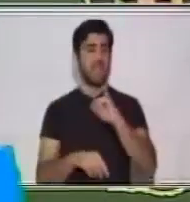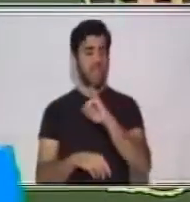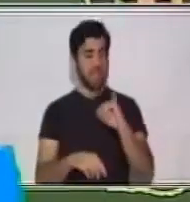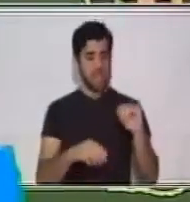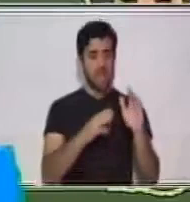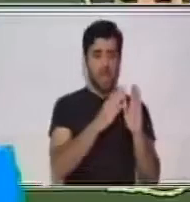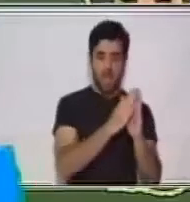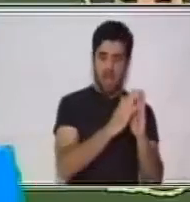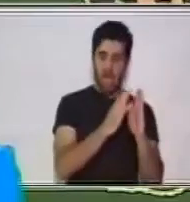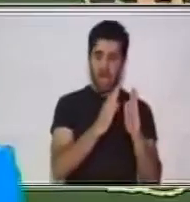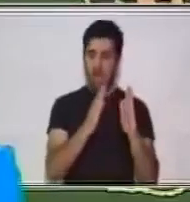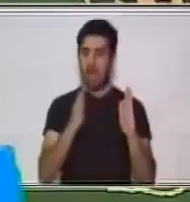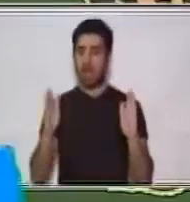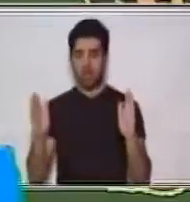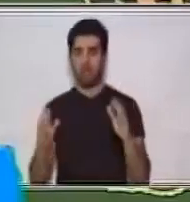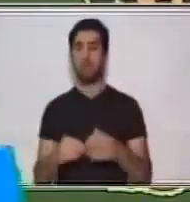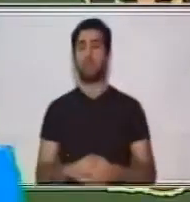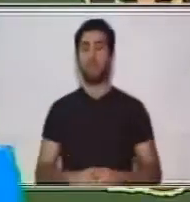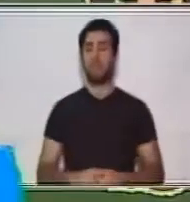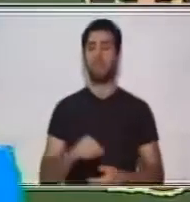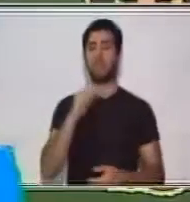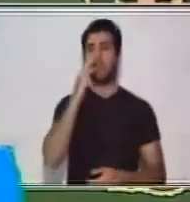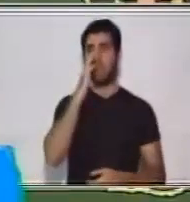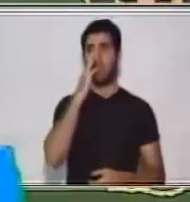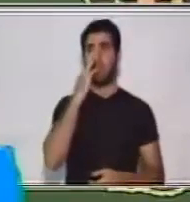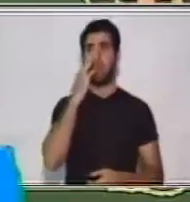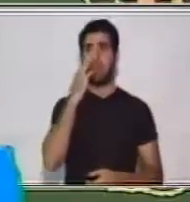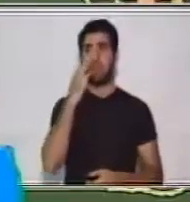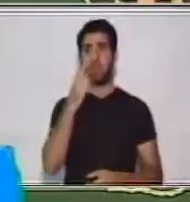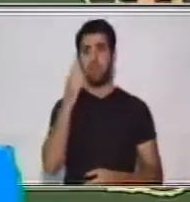la operación. 8 menos 4, ¿cuánto será?